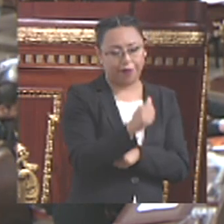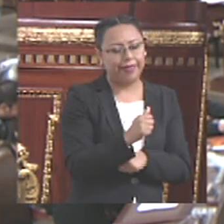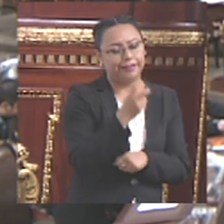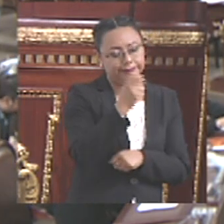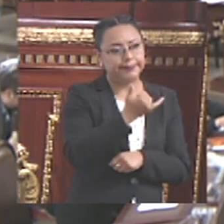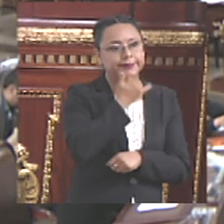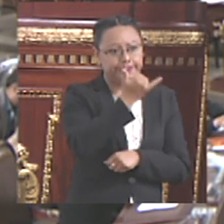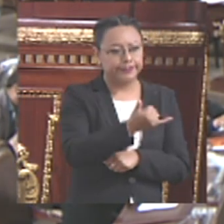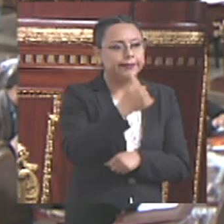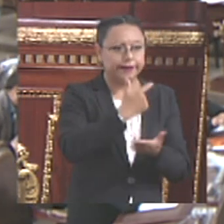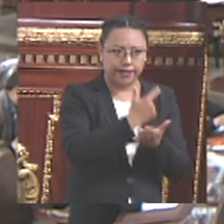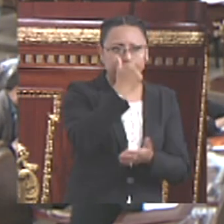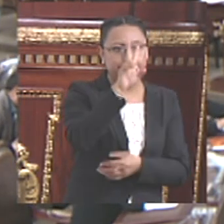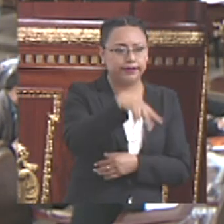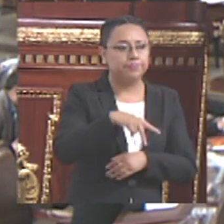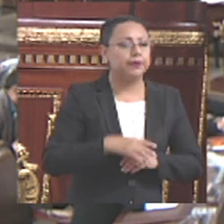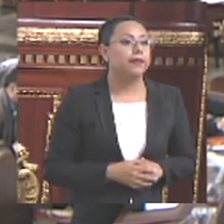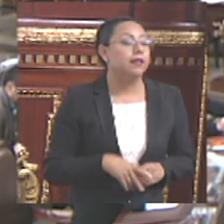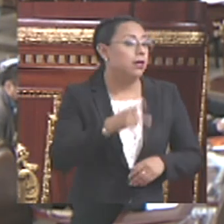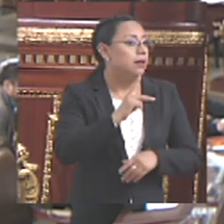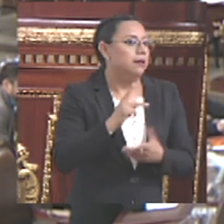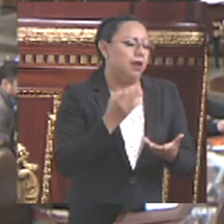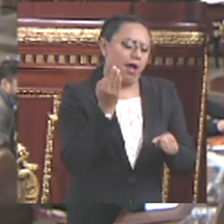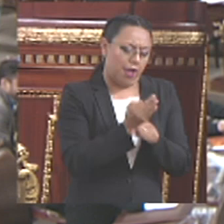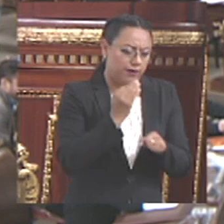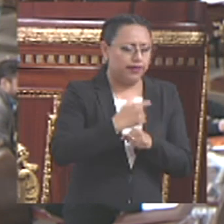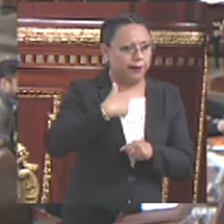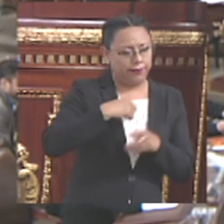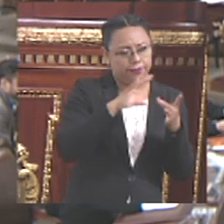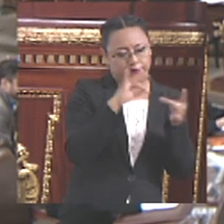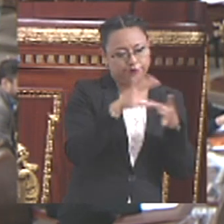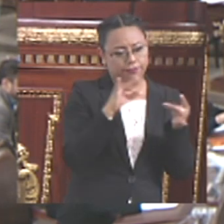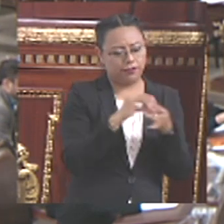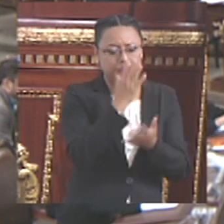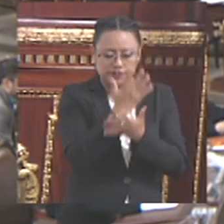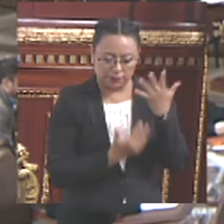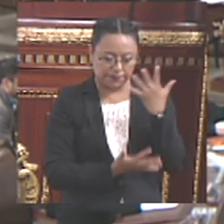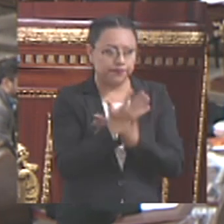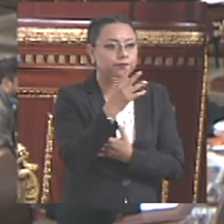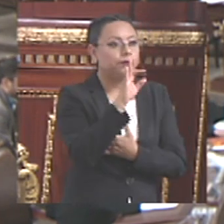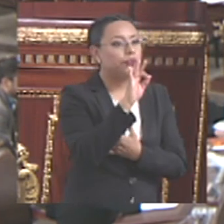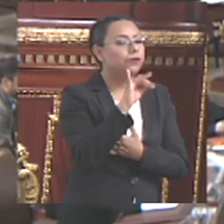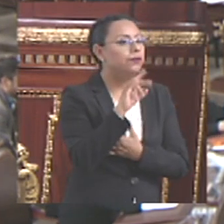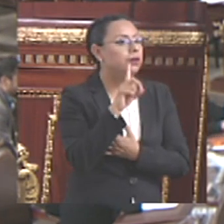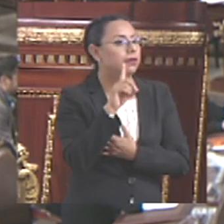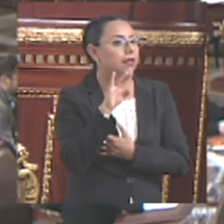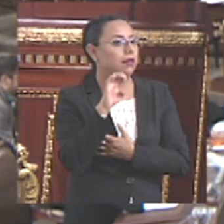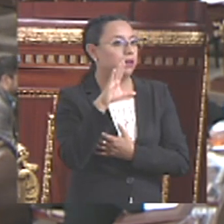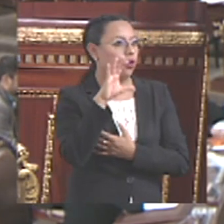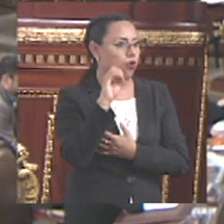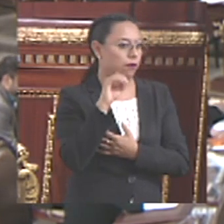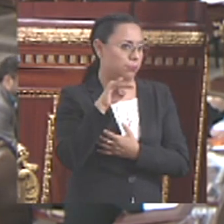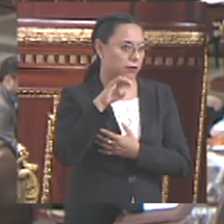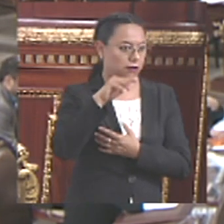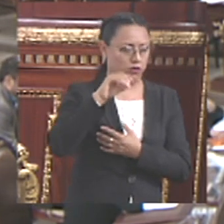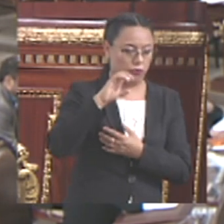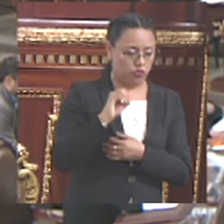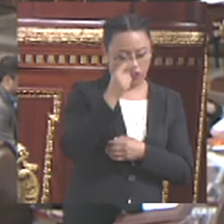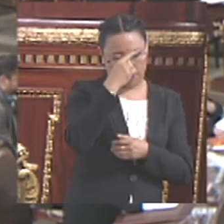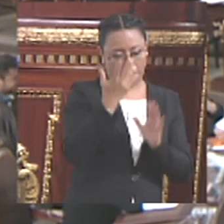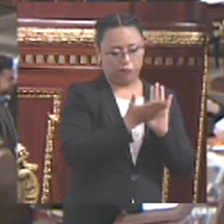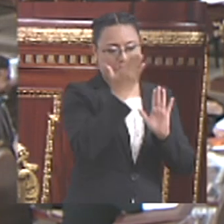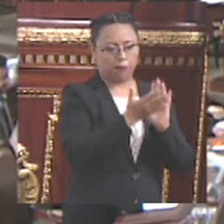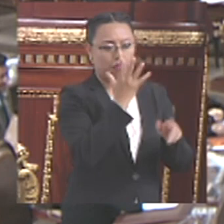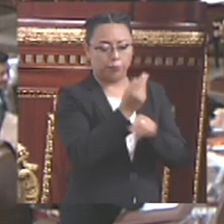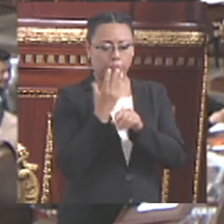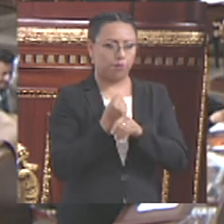obstante, después de estos señalamientos se creó el Fideicomiso para la Reconstrucción Integral de la Ciudad de México como una bandera